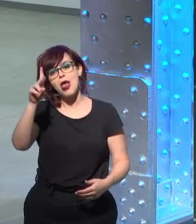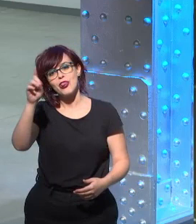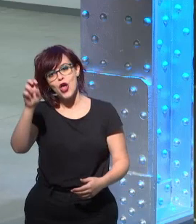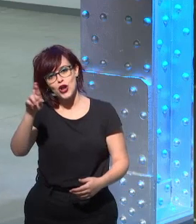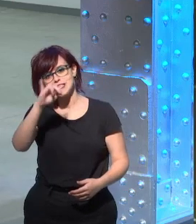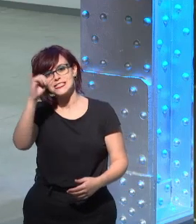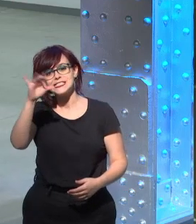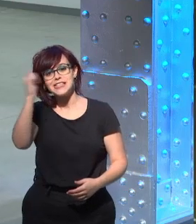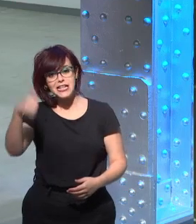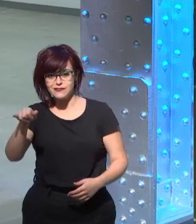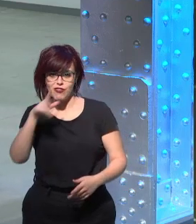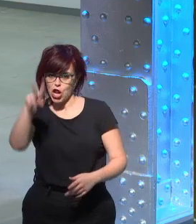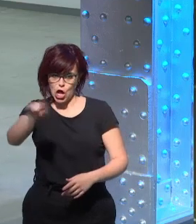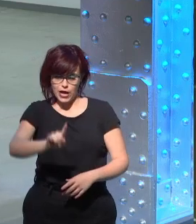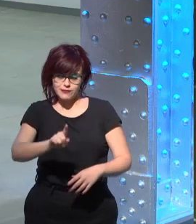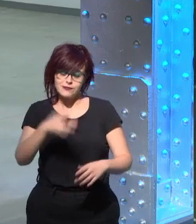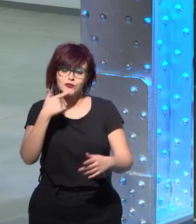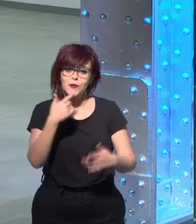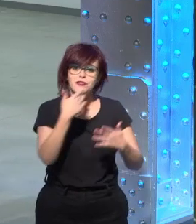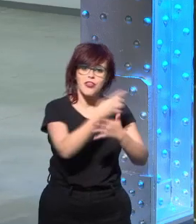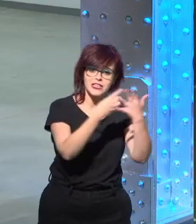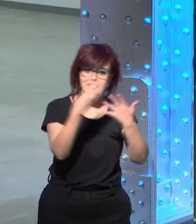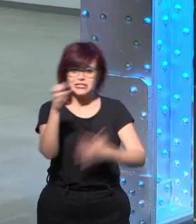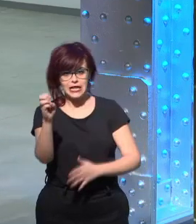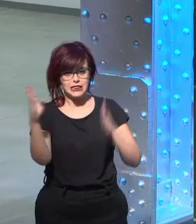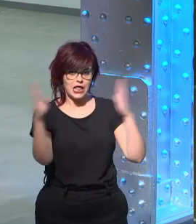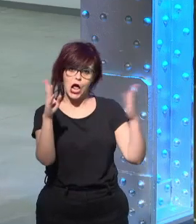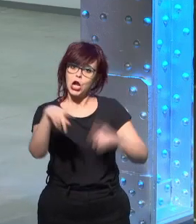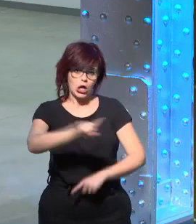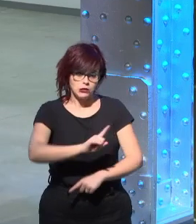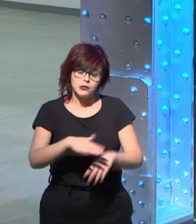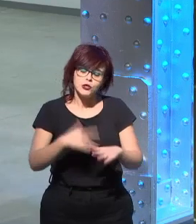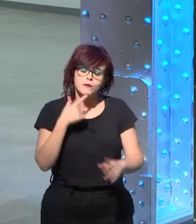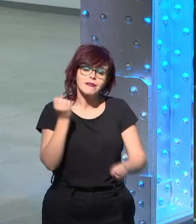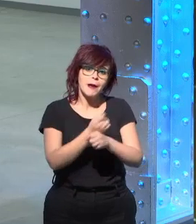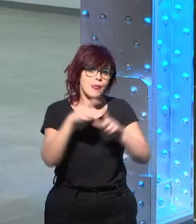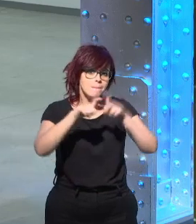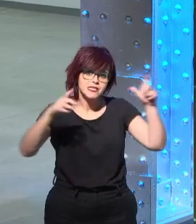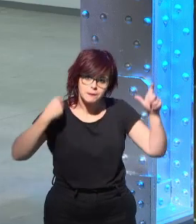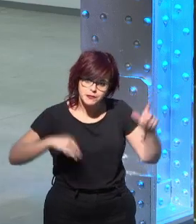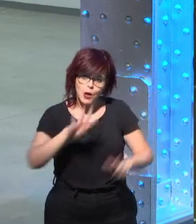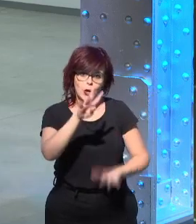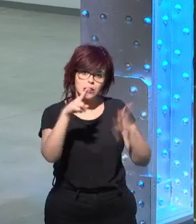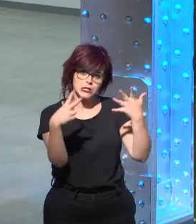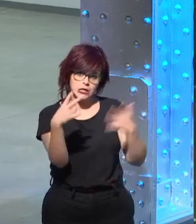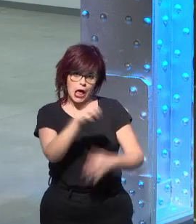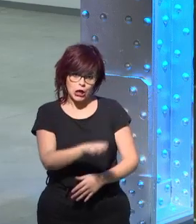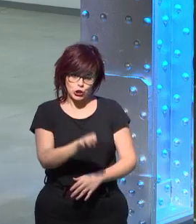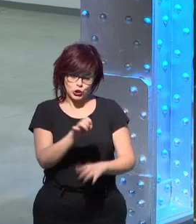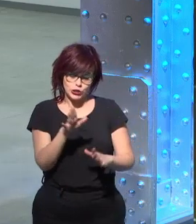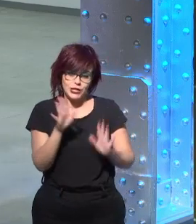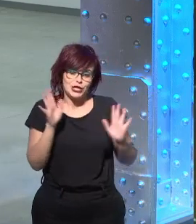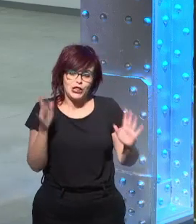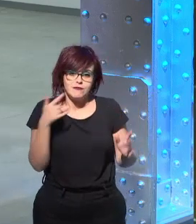y 30 años y llevo 47 trabajando solo en una empresa. Por lo tanto, me siento extraterrestre